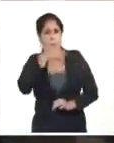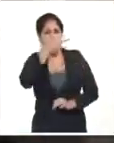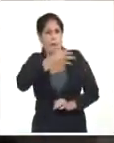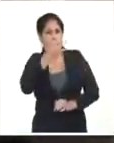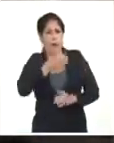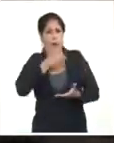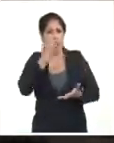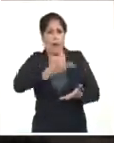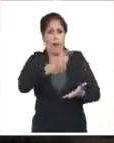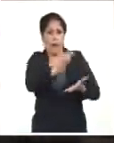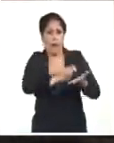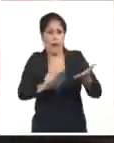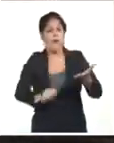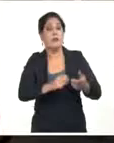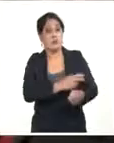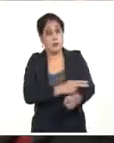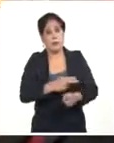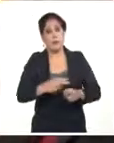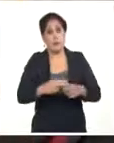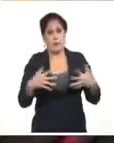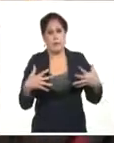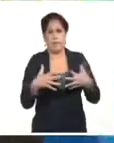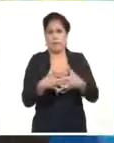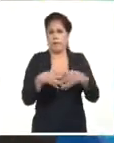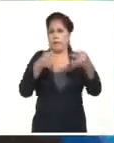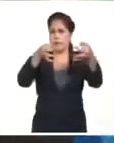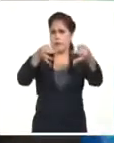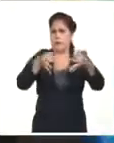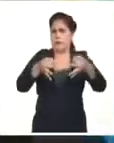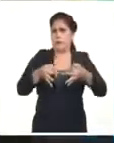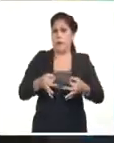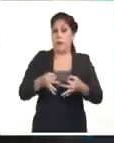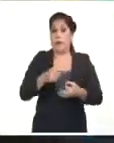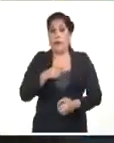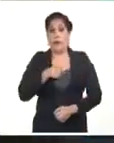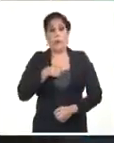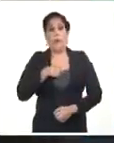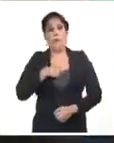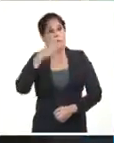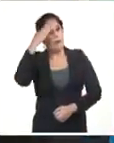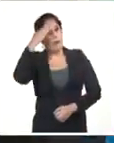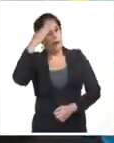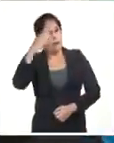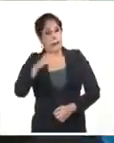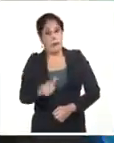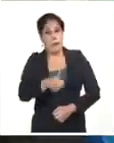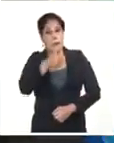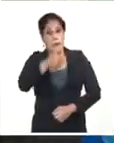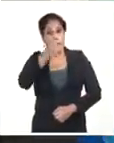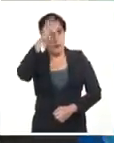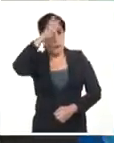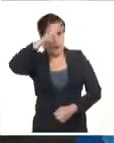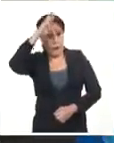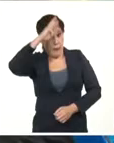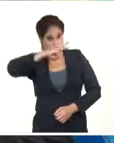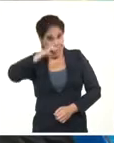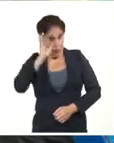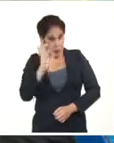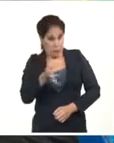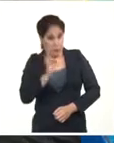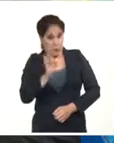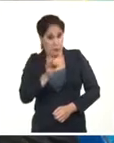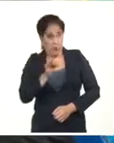expresado. Son históricas y entrañables. Le he agradecido al presidente López